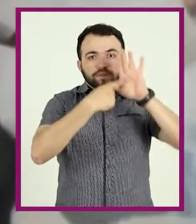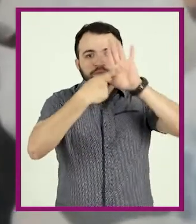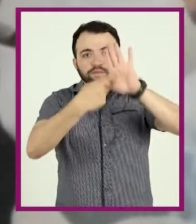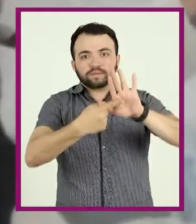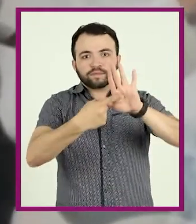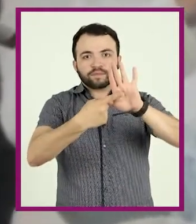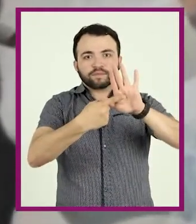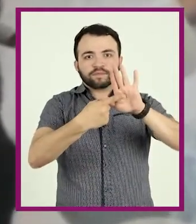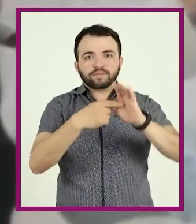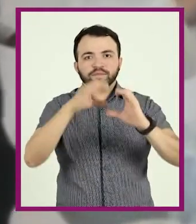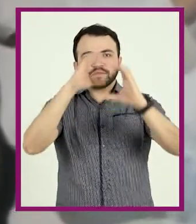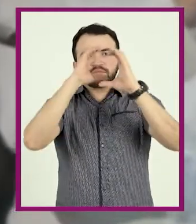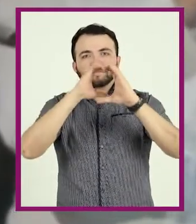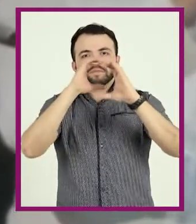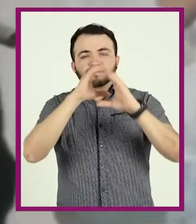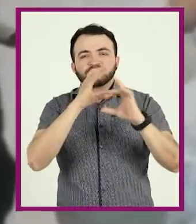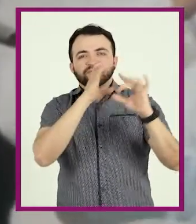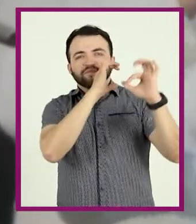Kočani Orkestar,